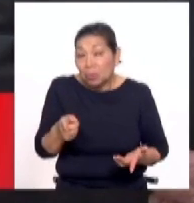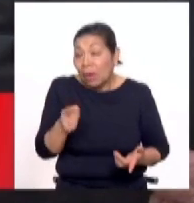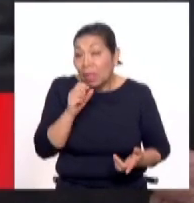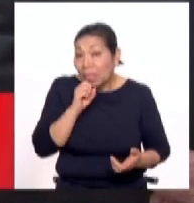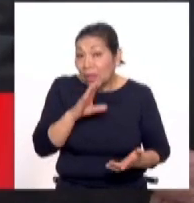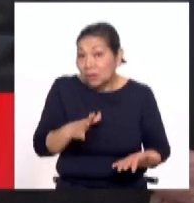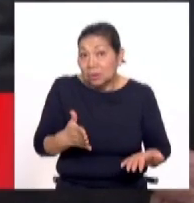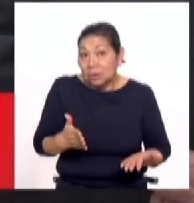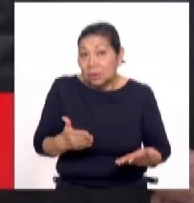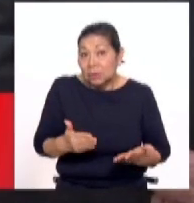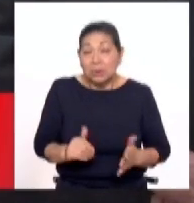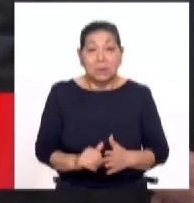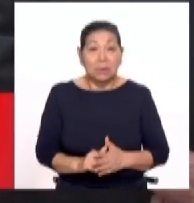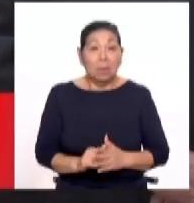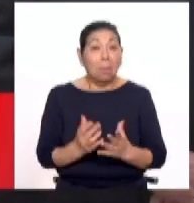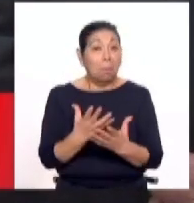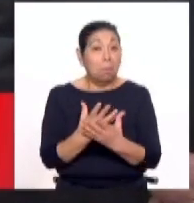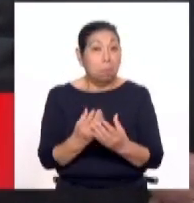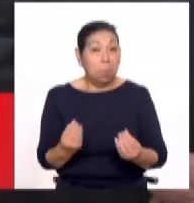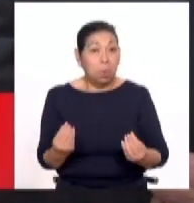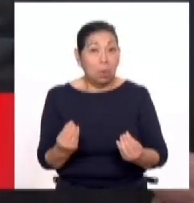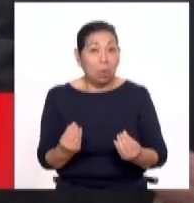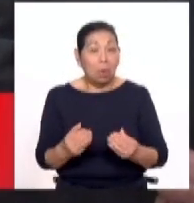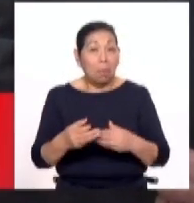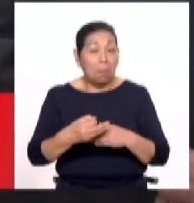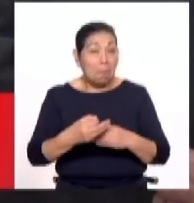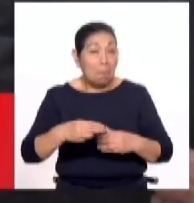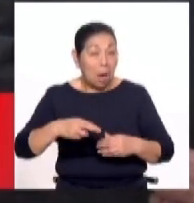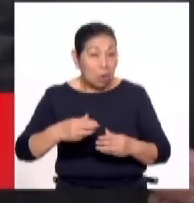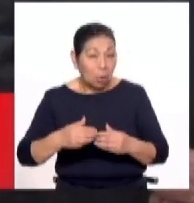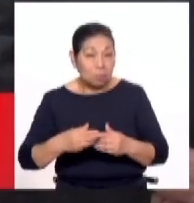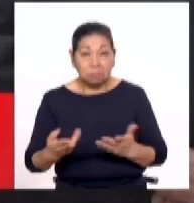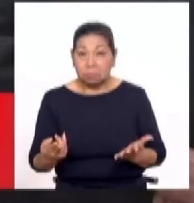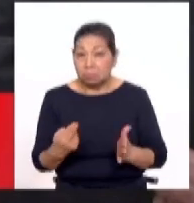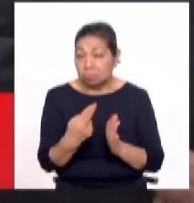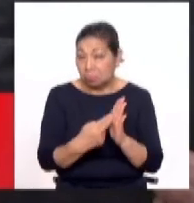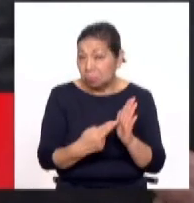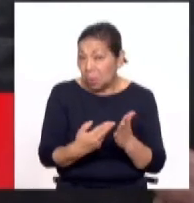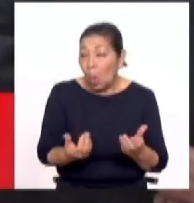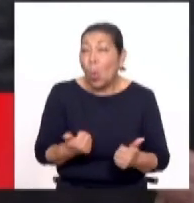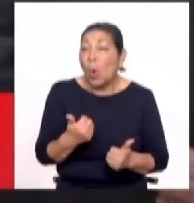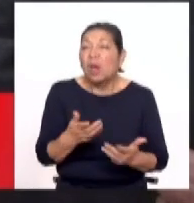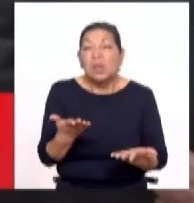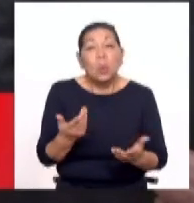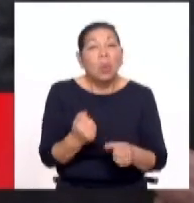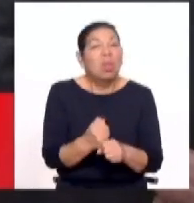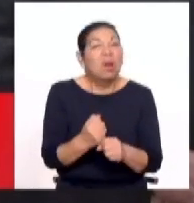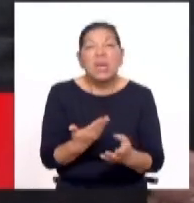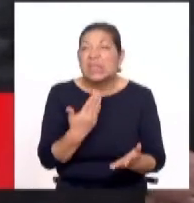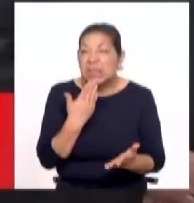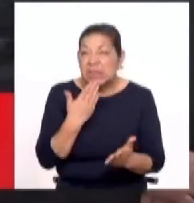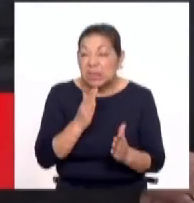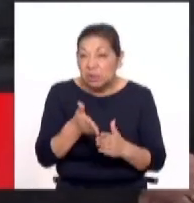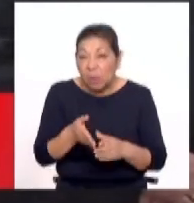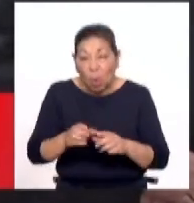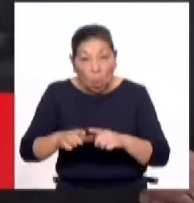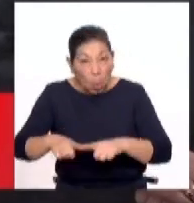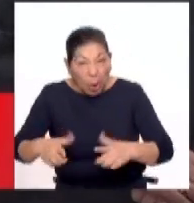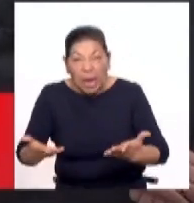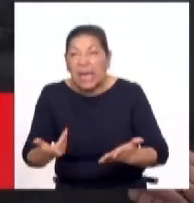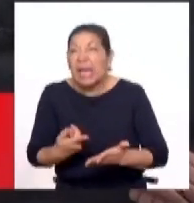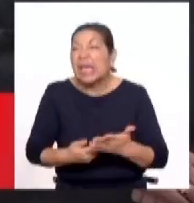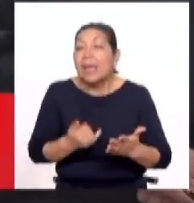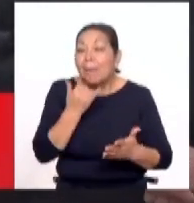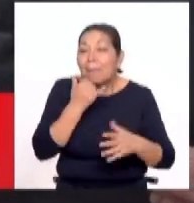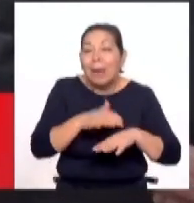ha señalado que se va a desaparecer las macro regiones, van a, precisamente, ¿cuál va a ser su función? ¿Van a ir a comisarías? ¿Qué es lo que